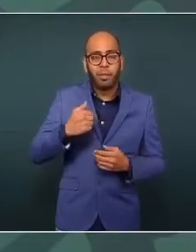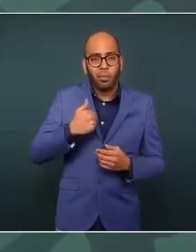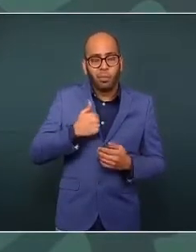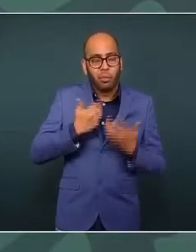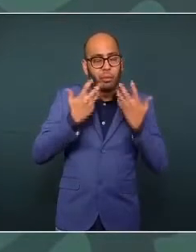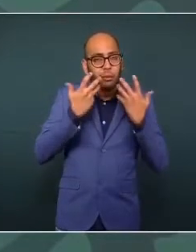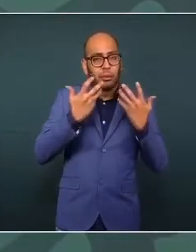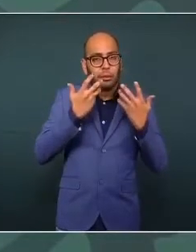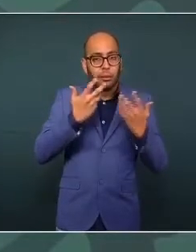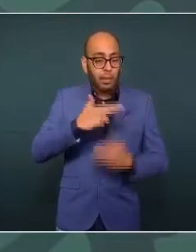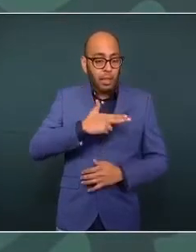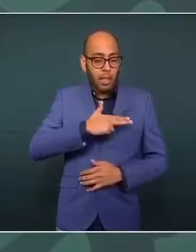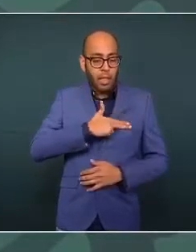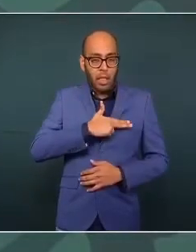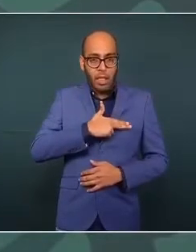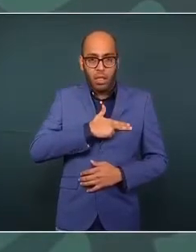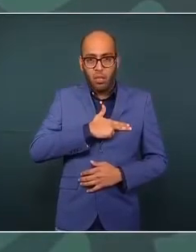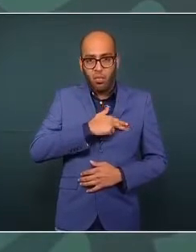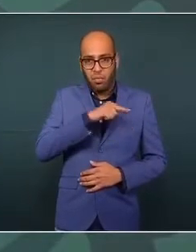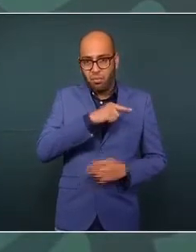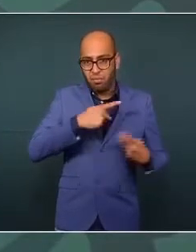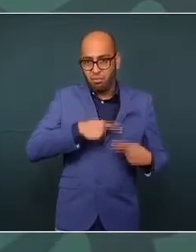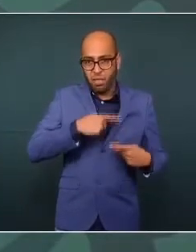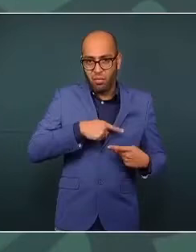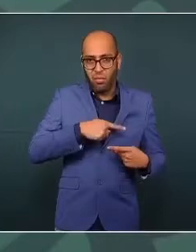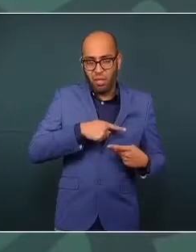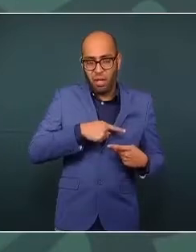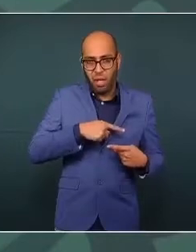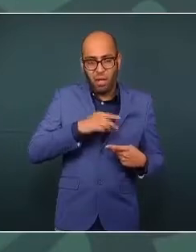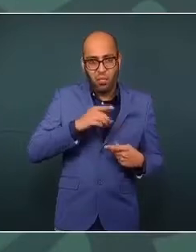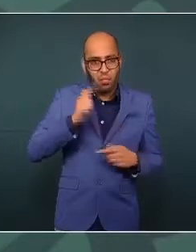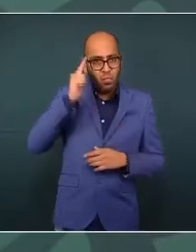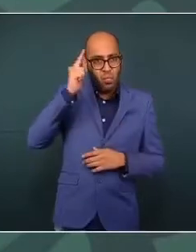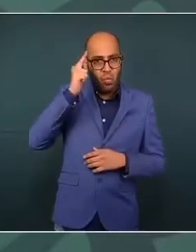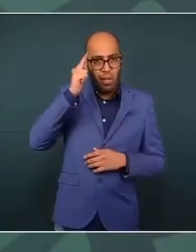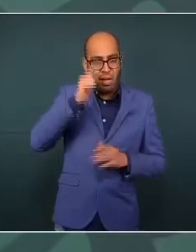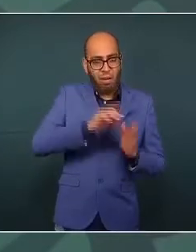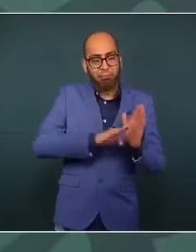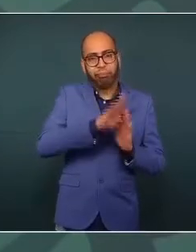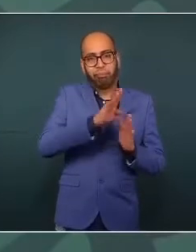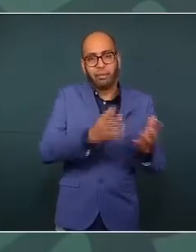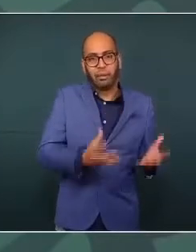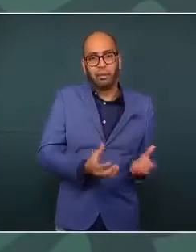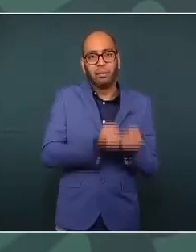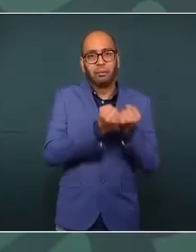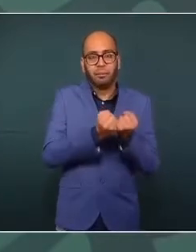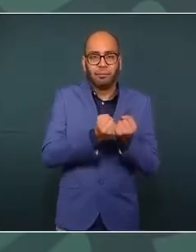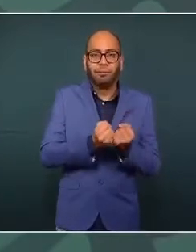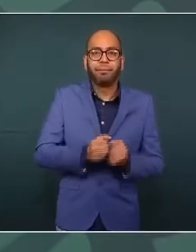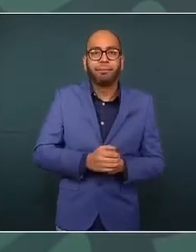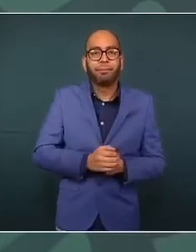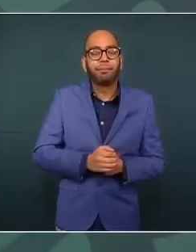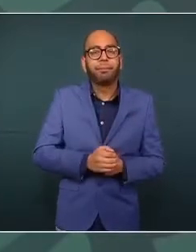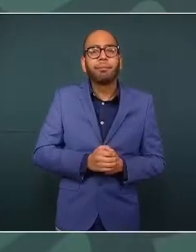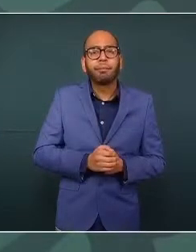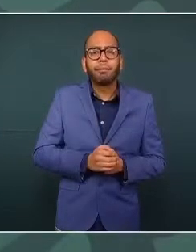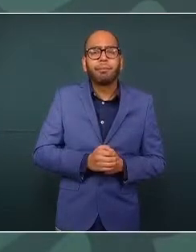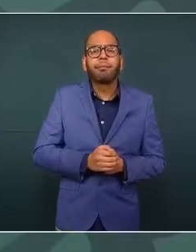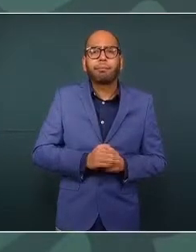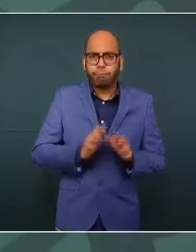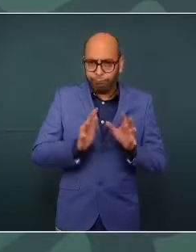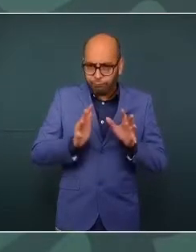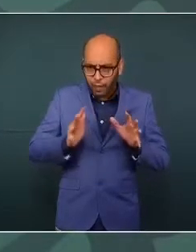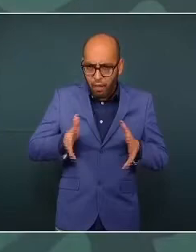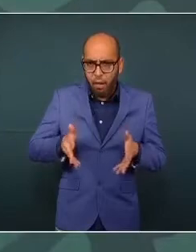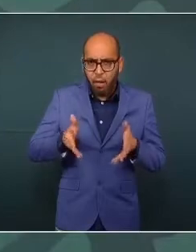heridos salgan adelante, que se salven están siendo